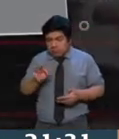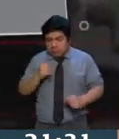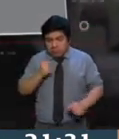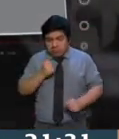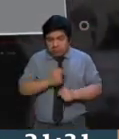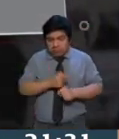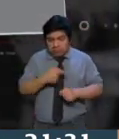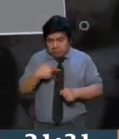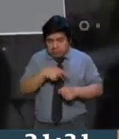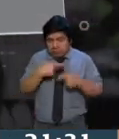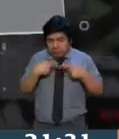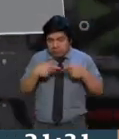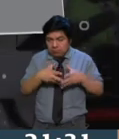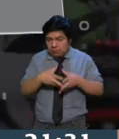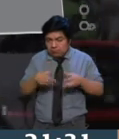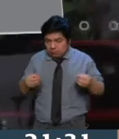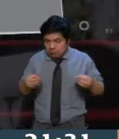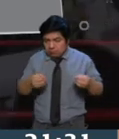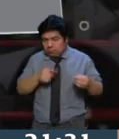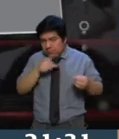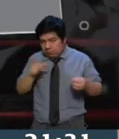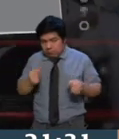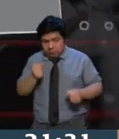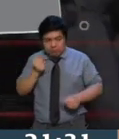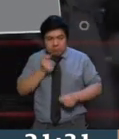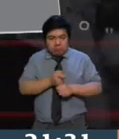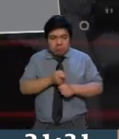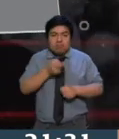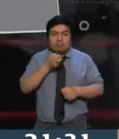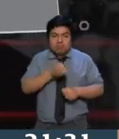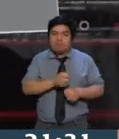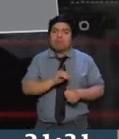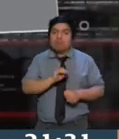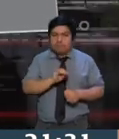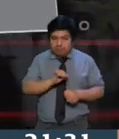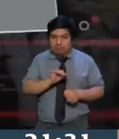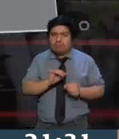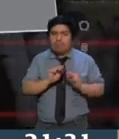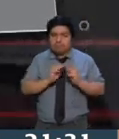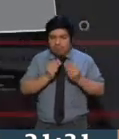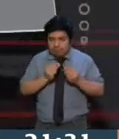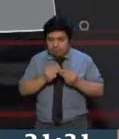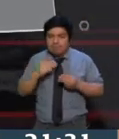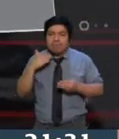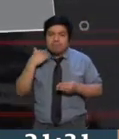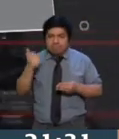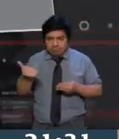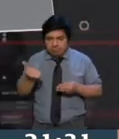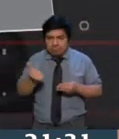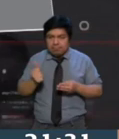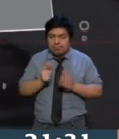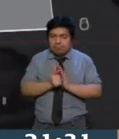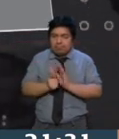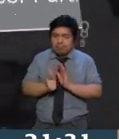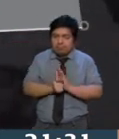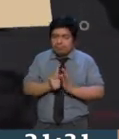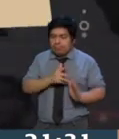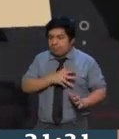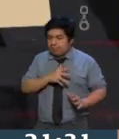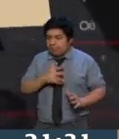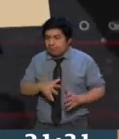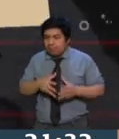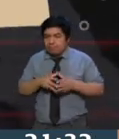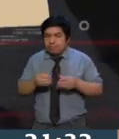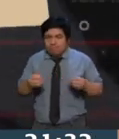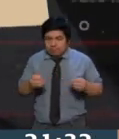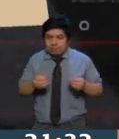estaban desaparecidas y que fueron localizadas están relacionadas con delitos contemplados en la Ley General en materia de